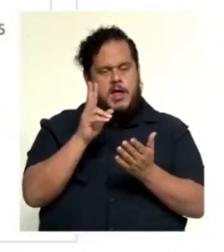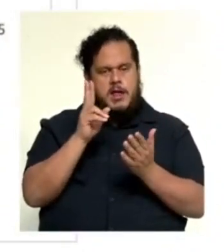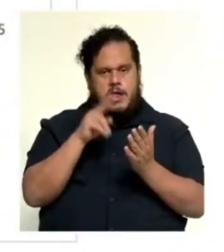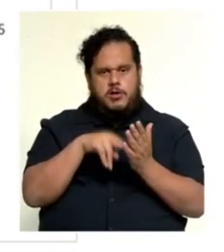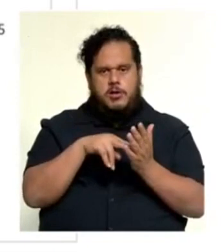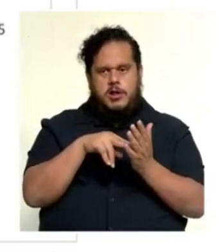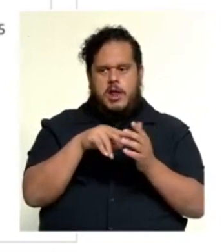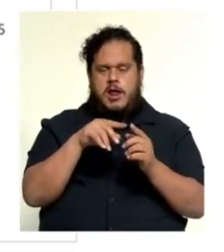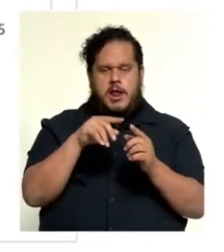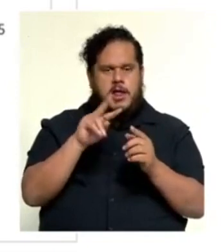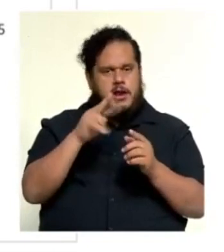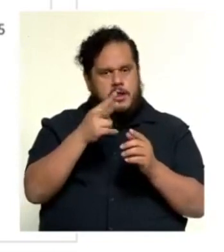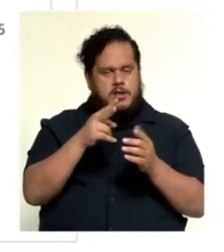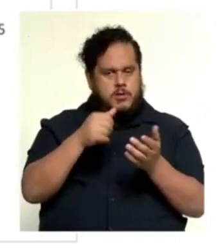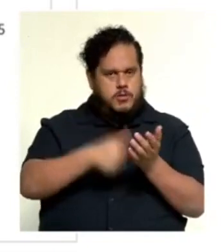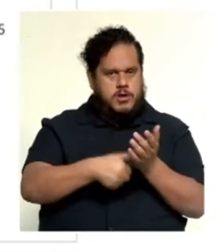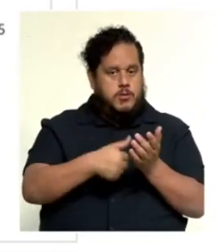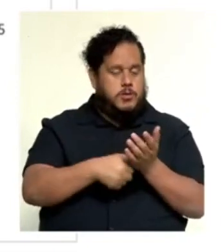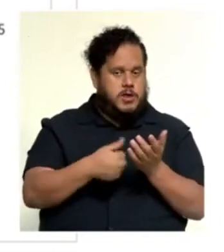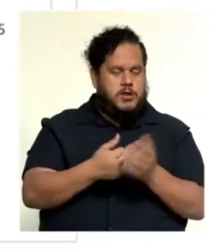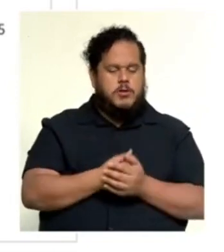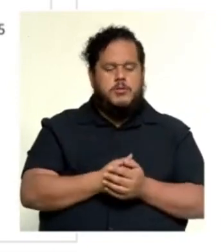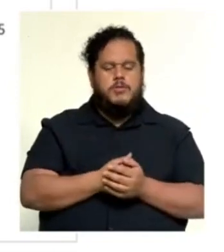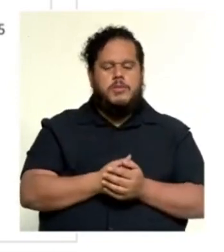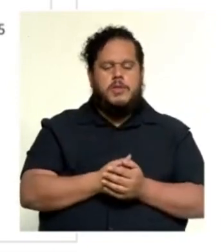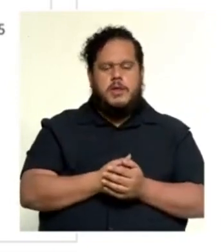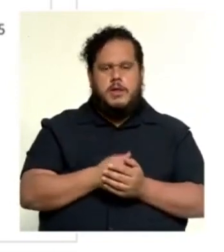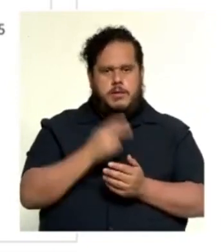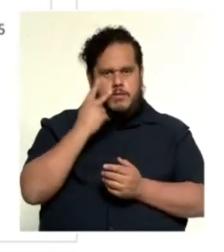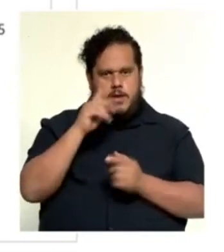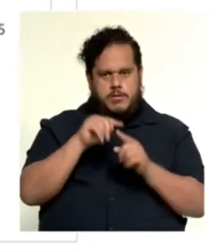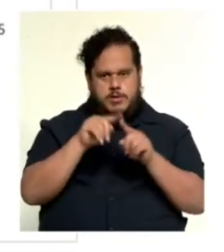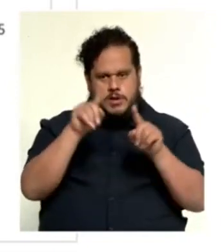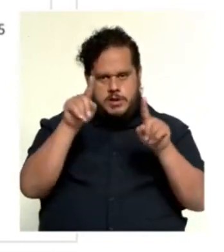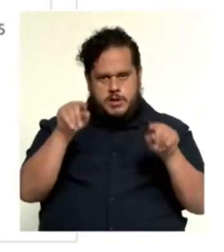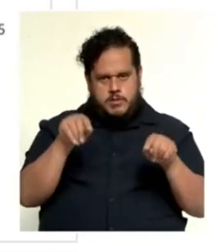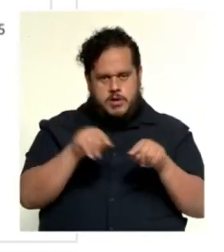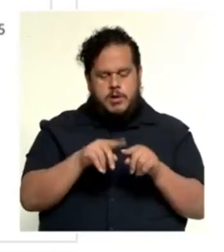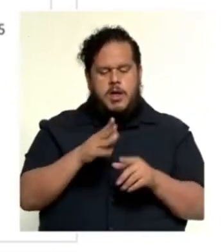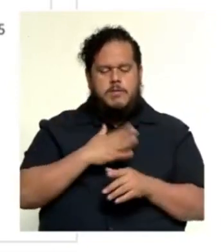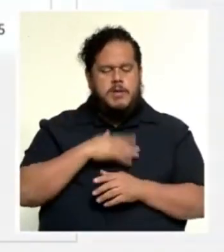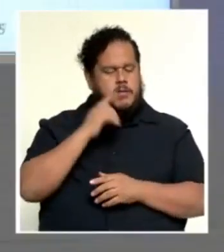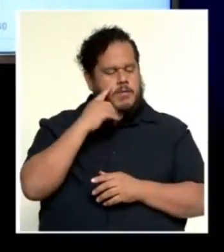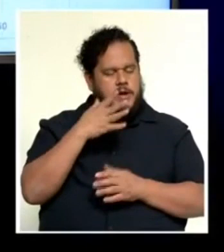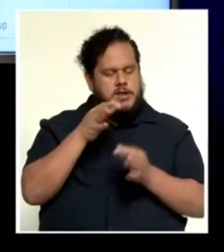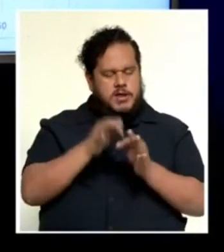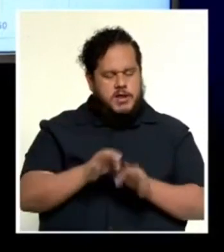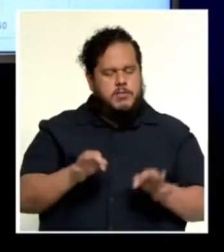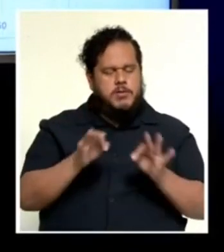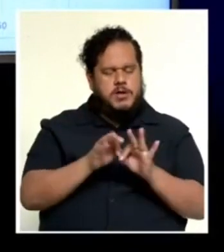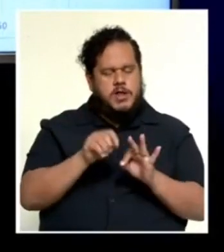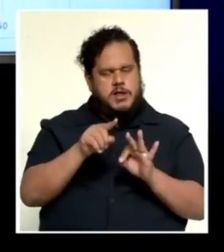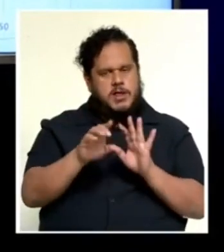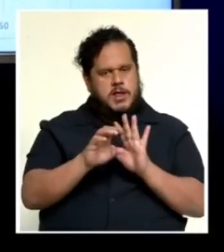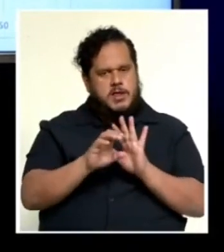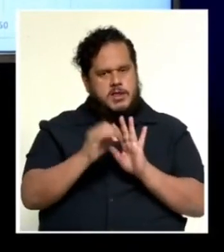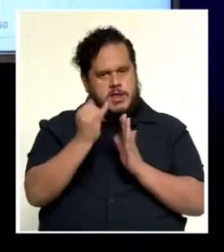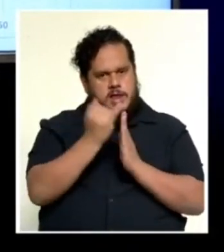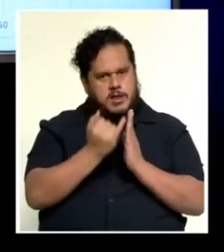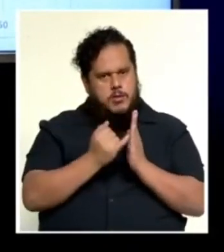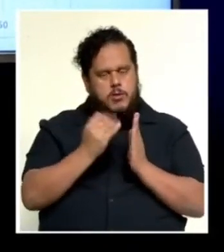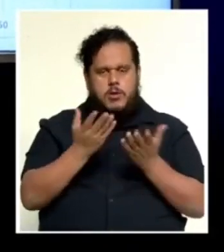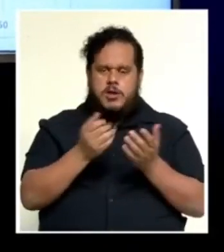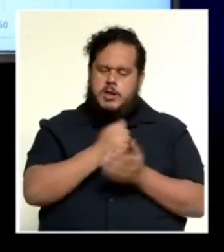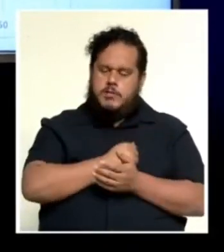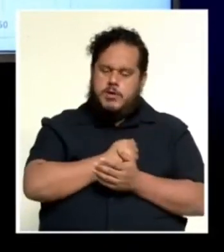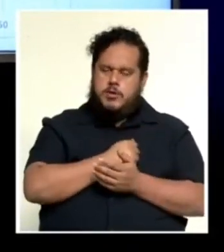encuesta CIEP-UCR, Gustavo. A mí esto me parece que es importantísimo tomarlo en consideración, porque esto es, de nuevo, y aquí, perdón